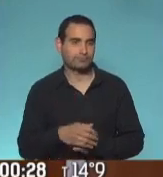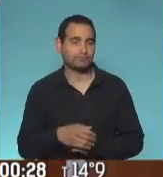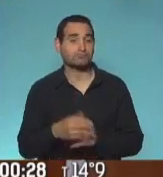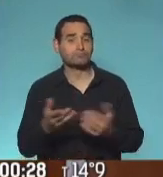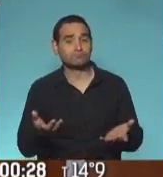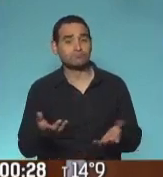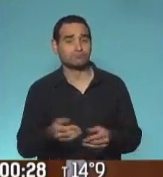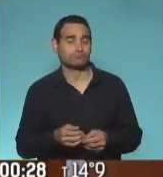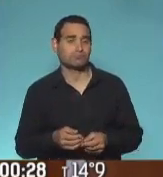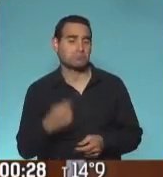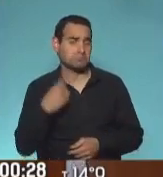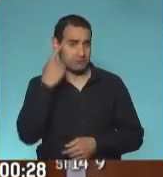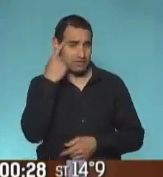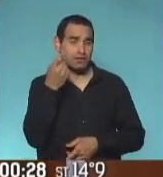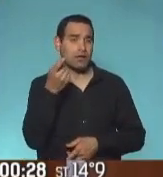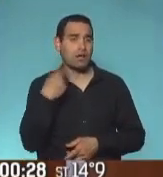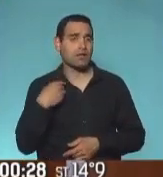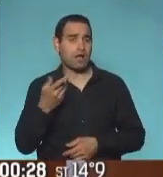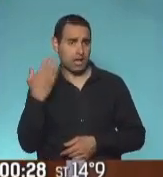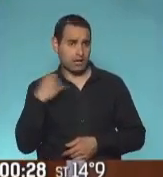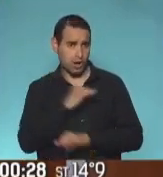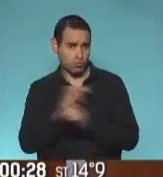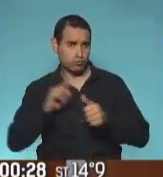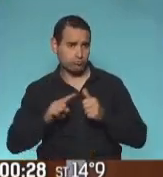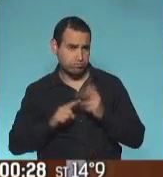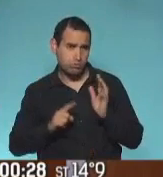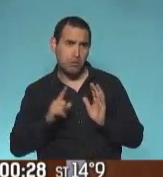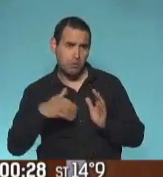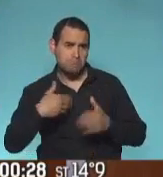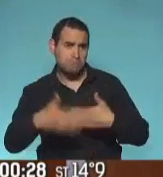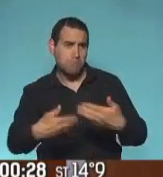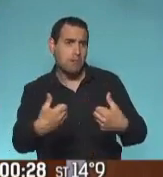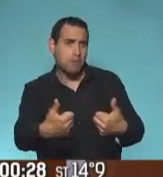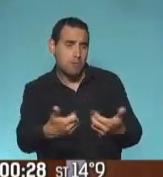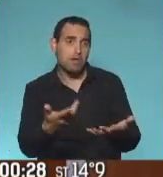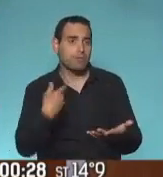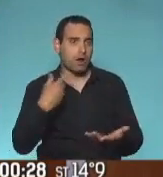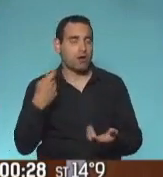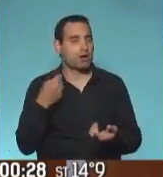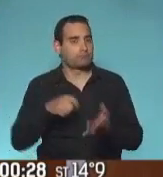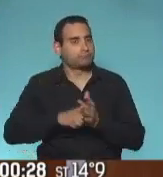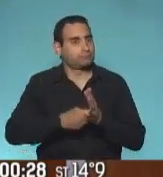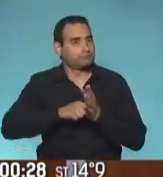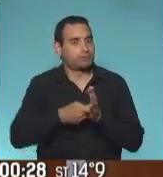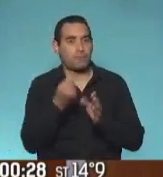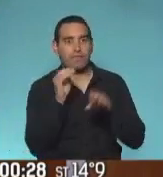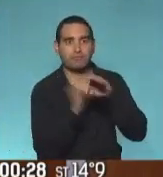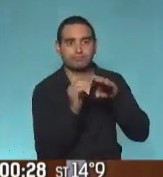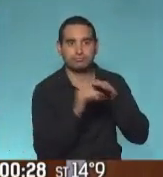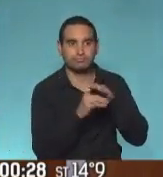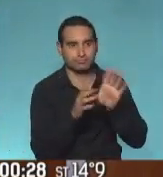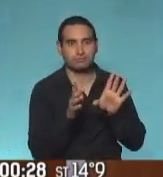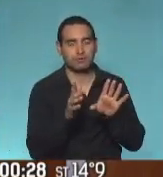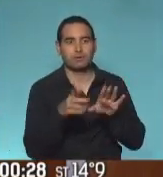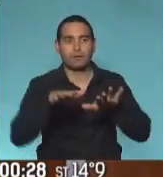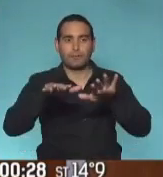cual, creo que las medidas van en un sentido acertado porque descomprimen la presión sobre las reservas, descomprimen la presión inmediata, Sí,